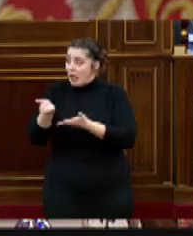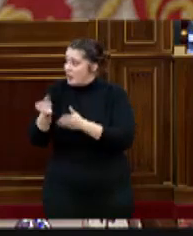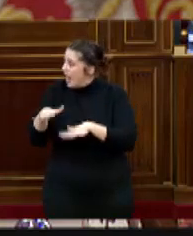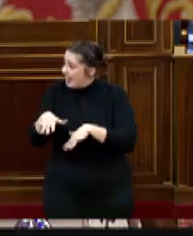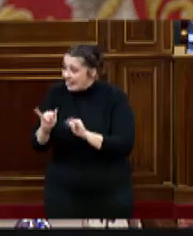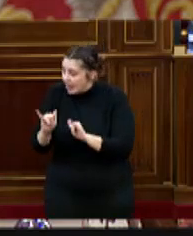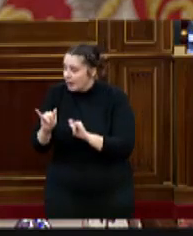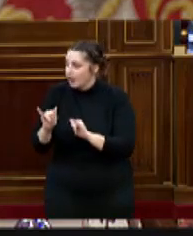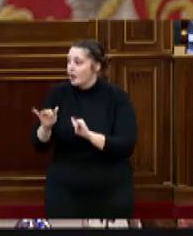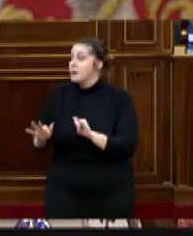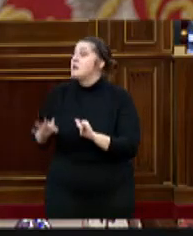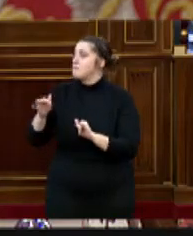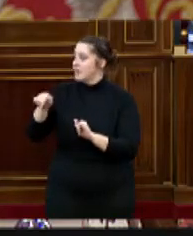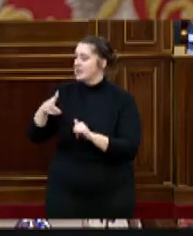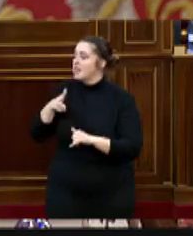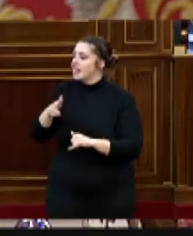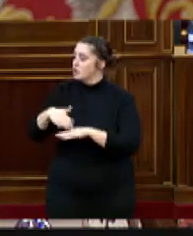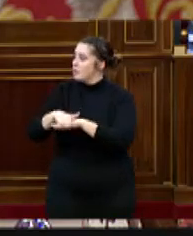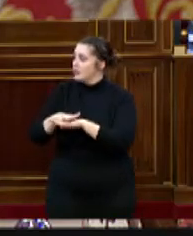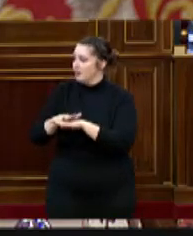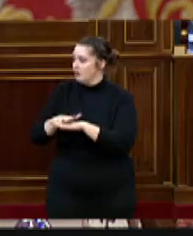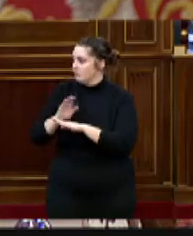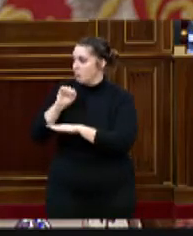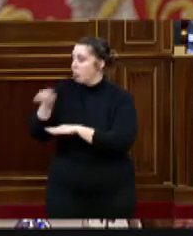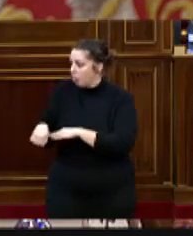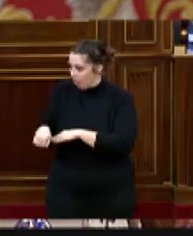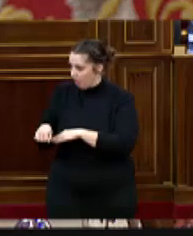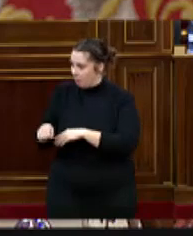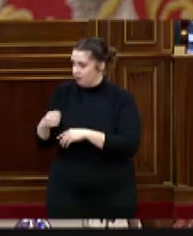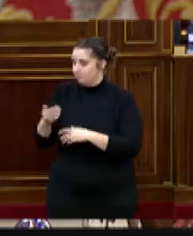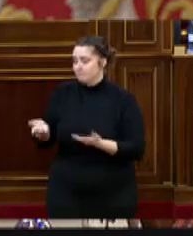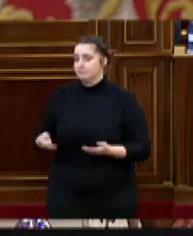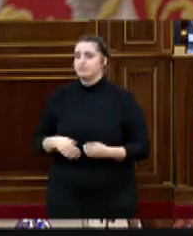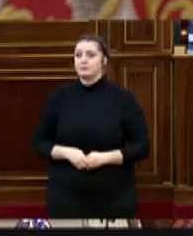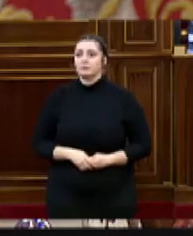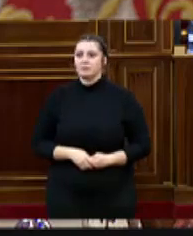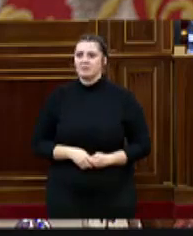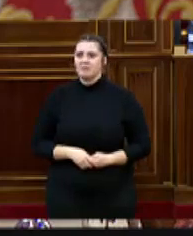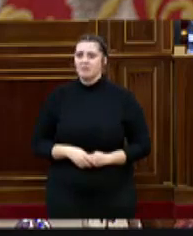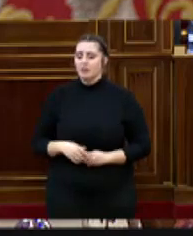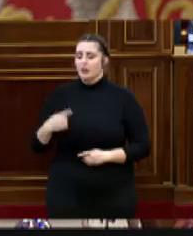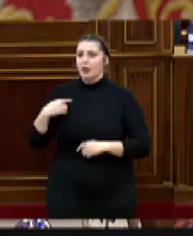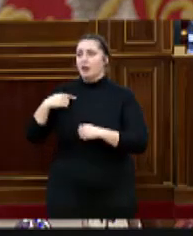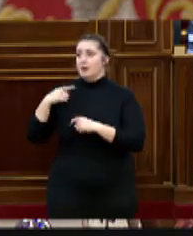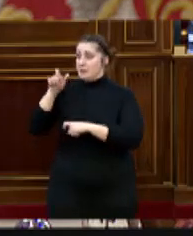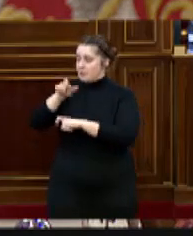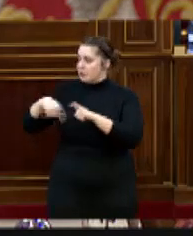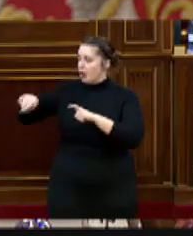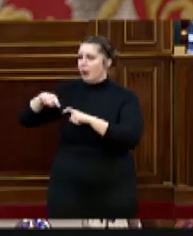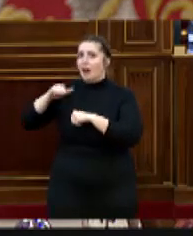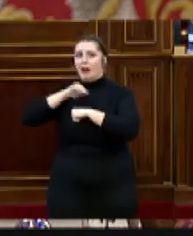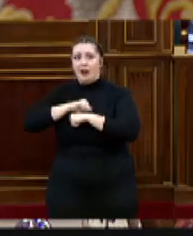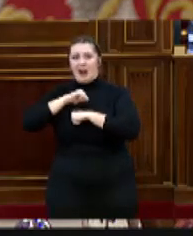que vulneraban sus derechos más esenciales mucho tiempo han tenido que esperar todas ellas